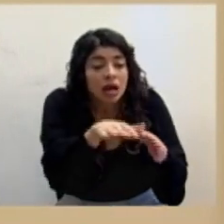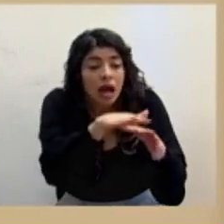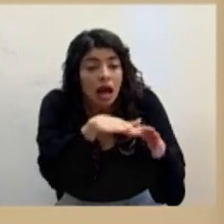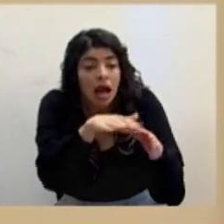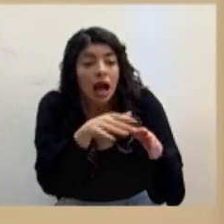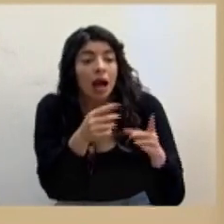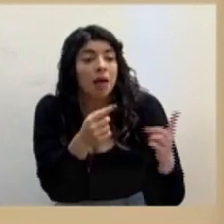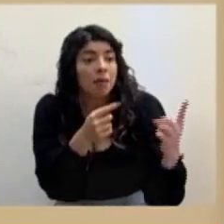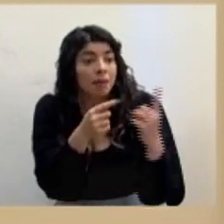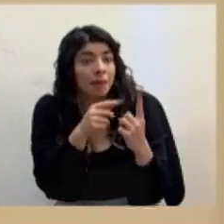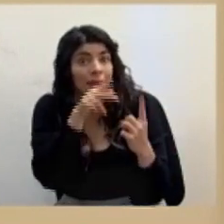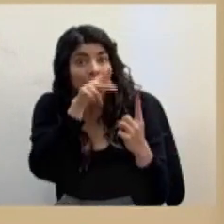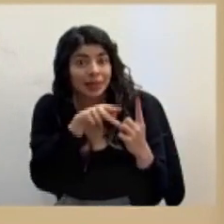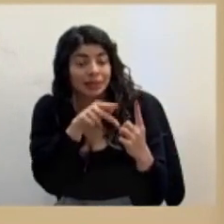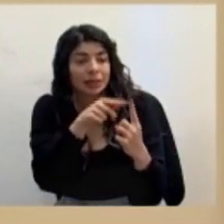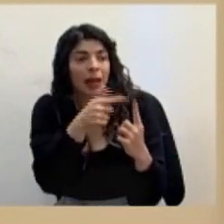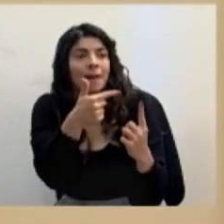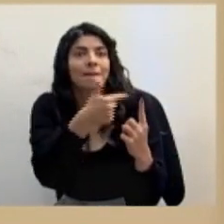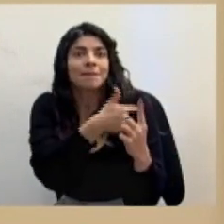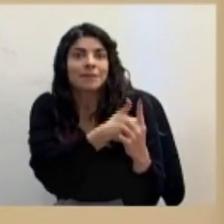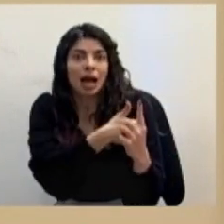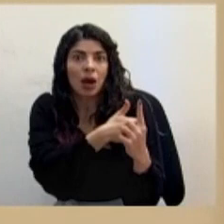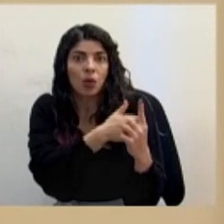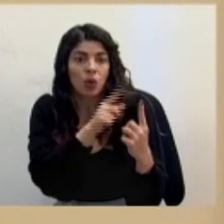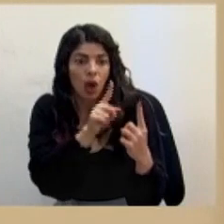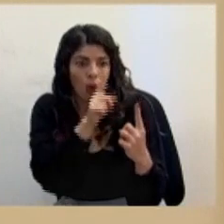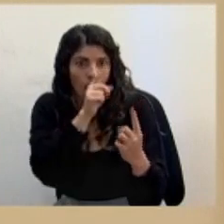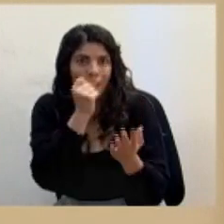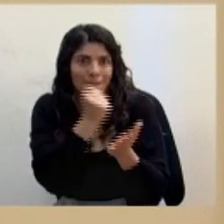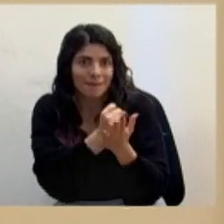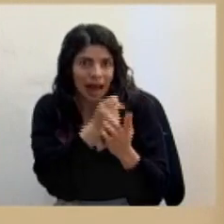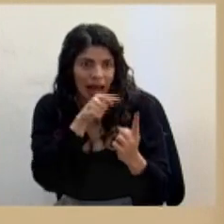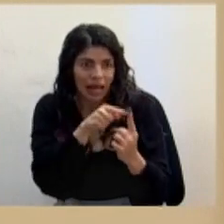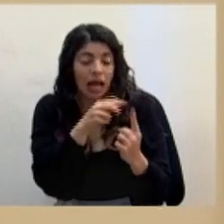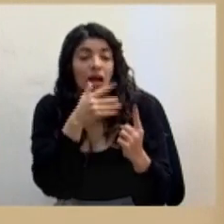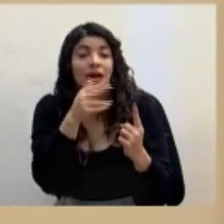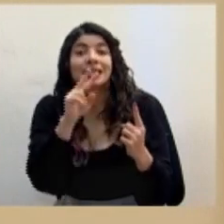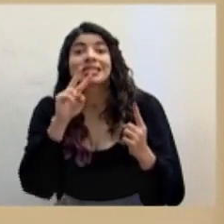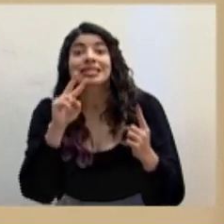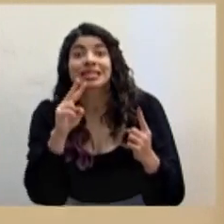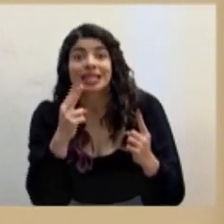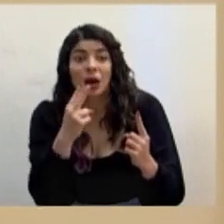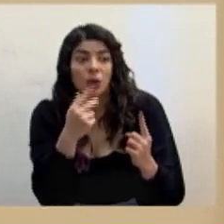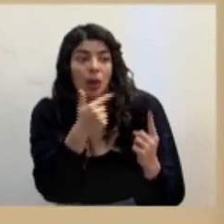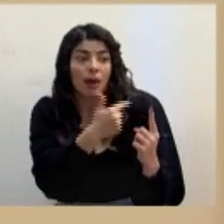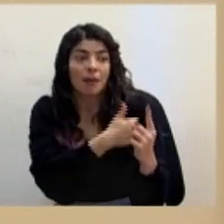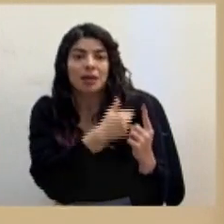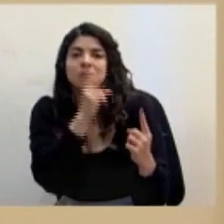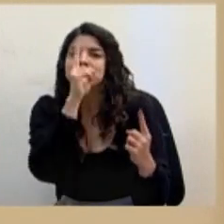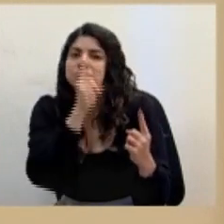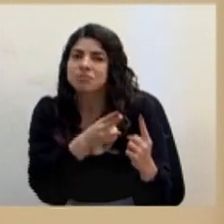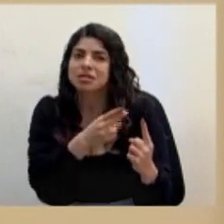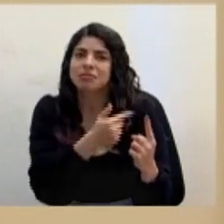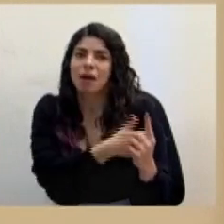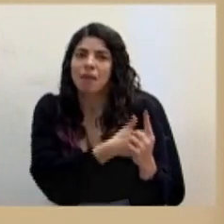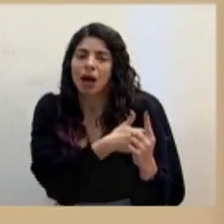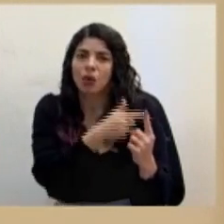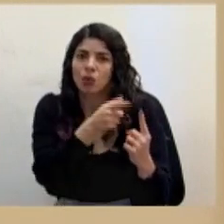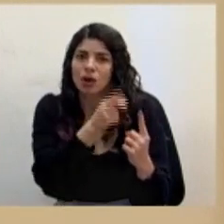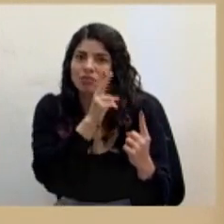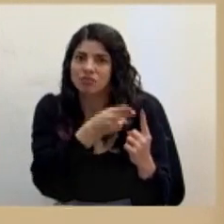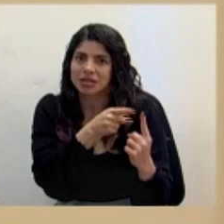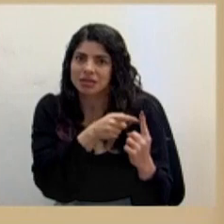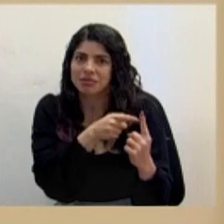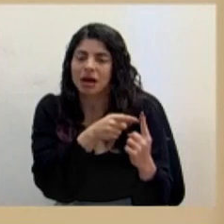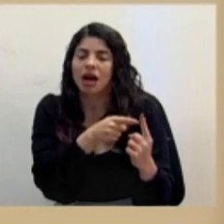apliquemos la primera dosis de un tipo de vacuna, y que su segunda dosis sea de ese mismo tipo de vacuna, para